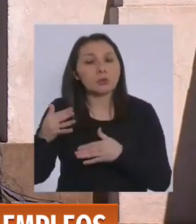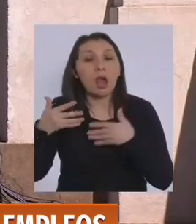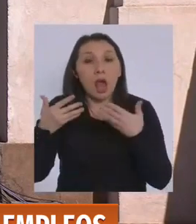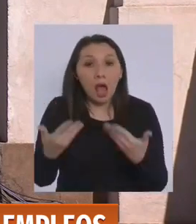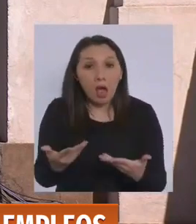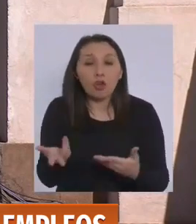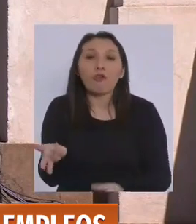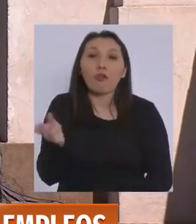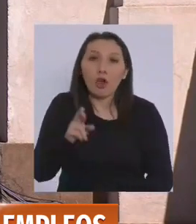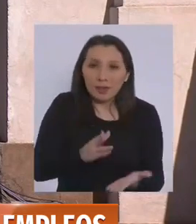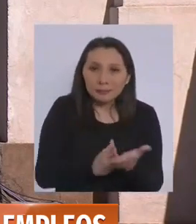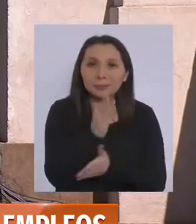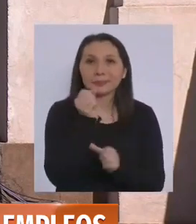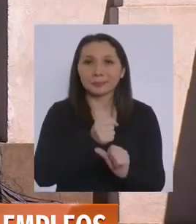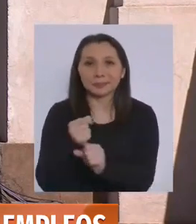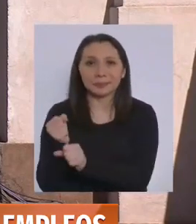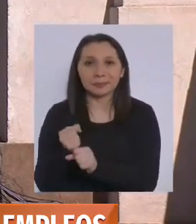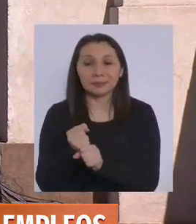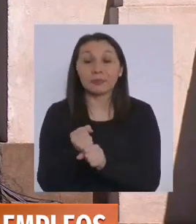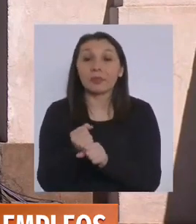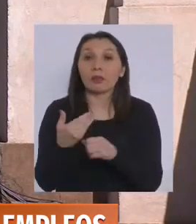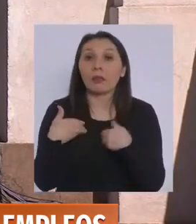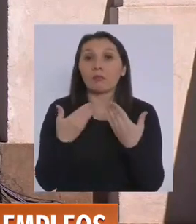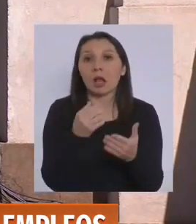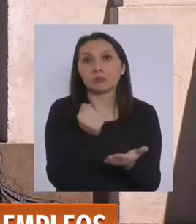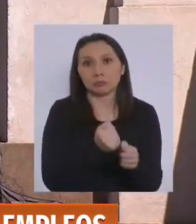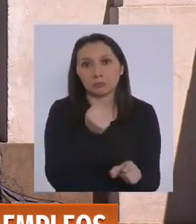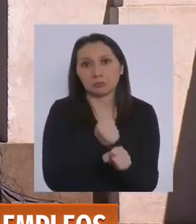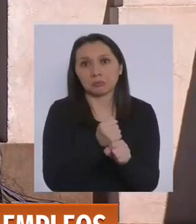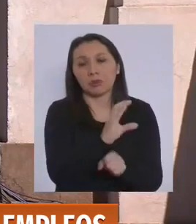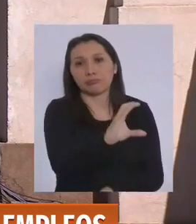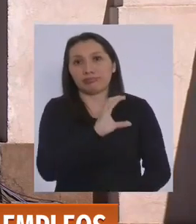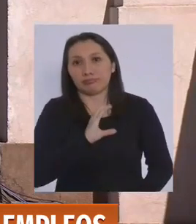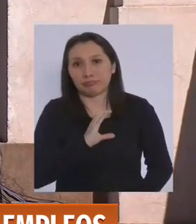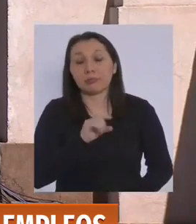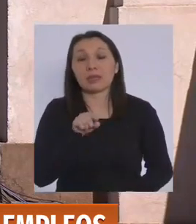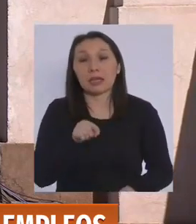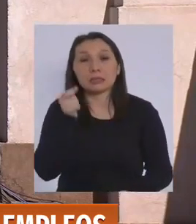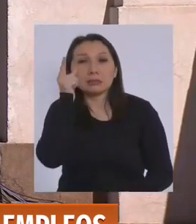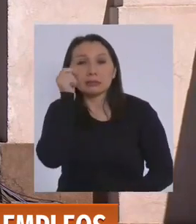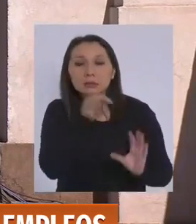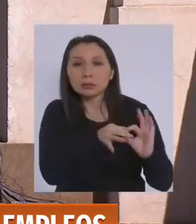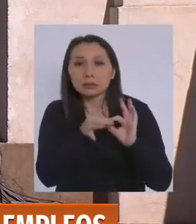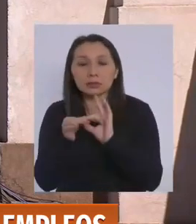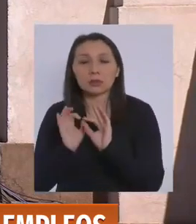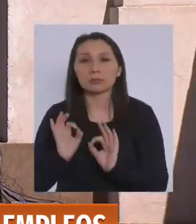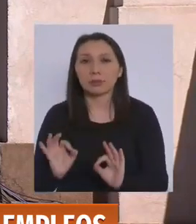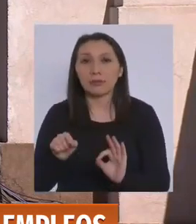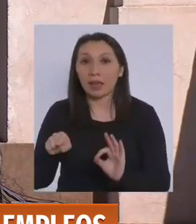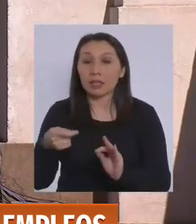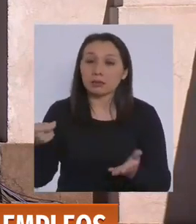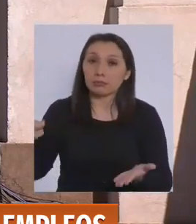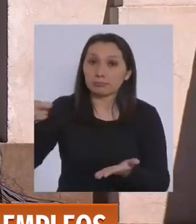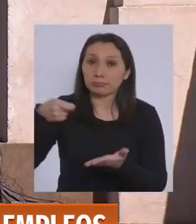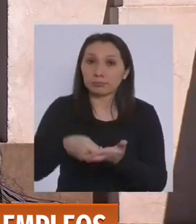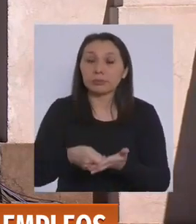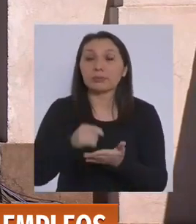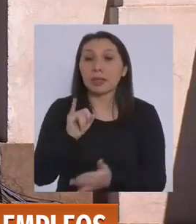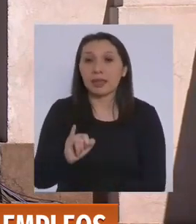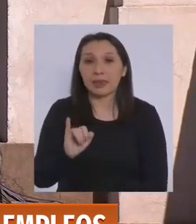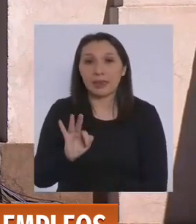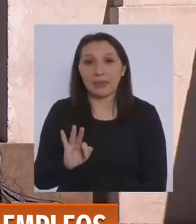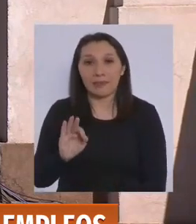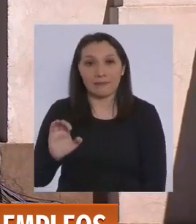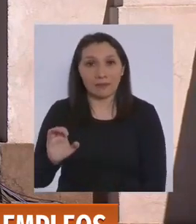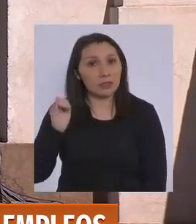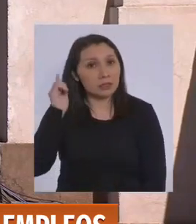importante que ha vuelto a trabajar y por lo tanto generar ingresos. Y desde esa lógica se entiende perfectamente que este aporte del ingreso familiar de